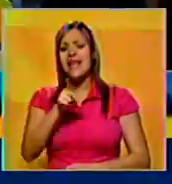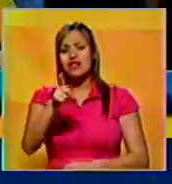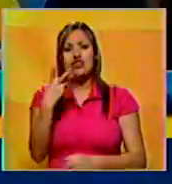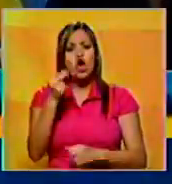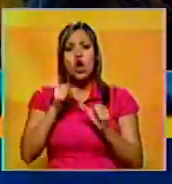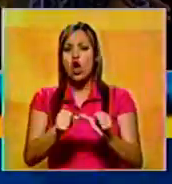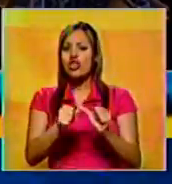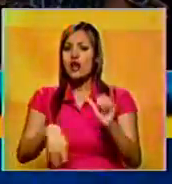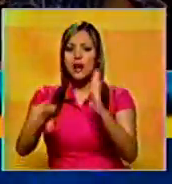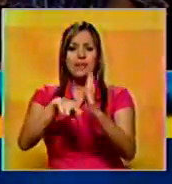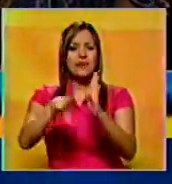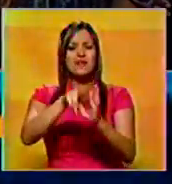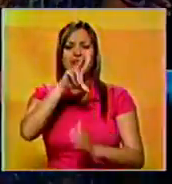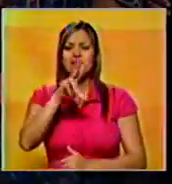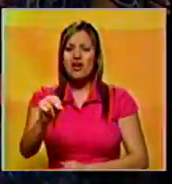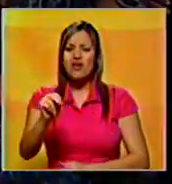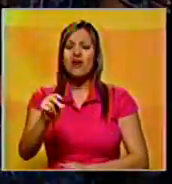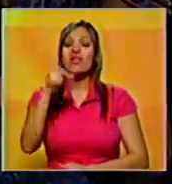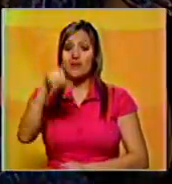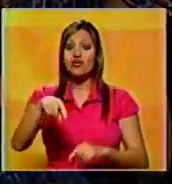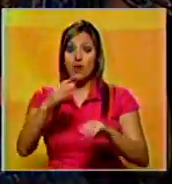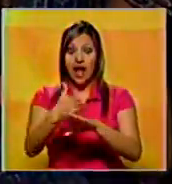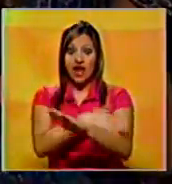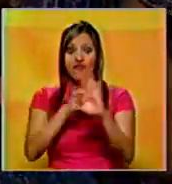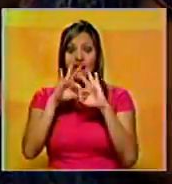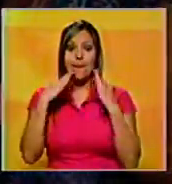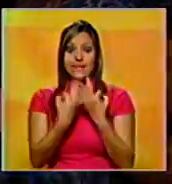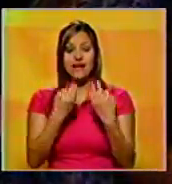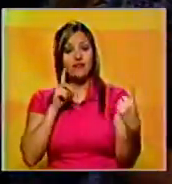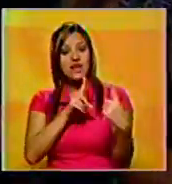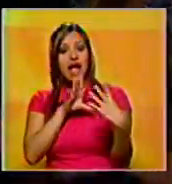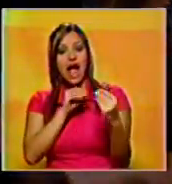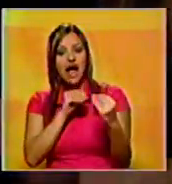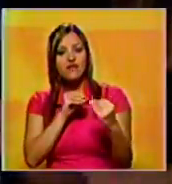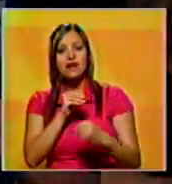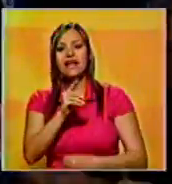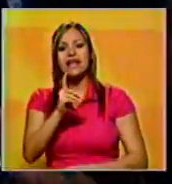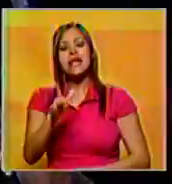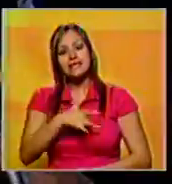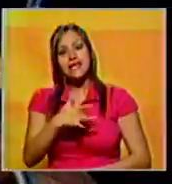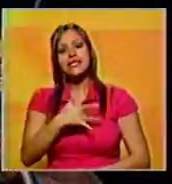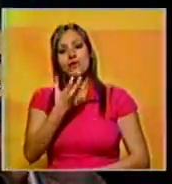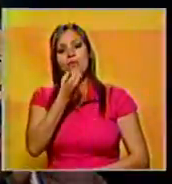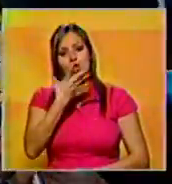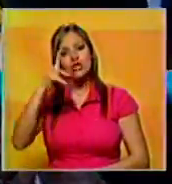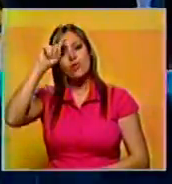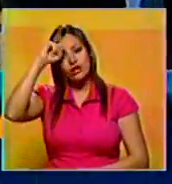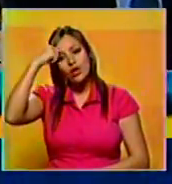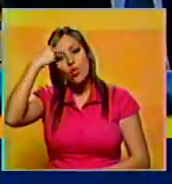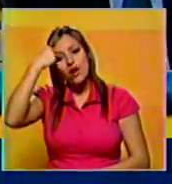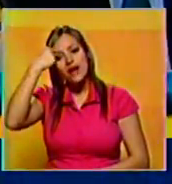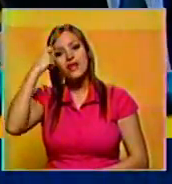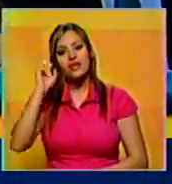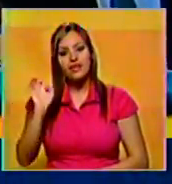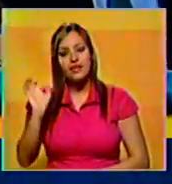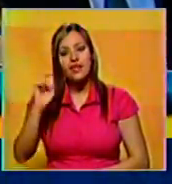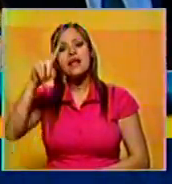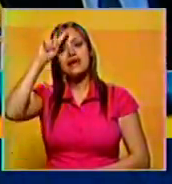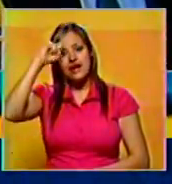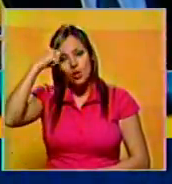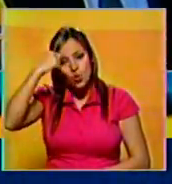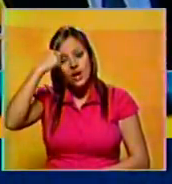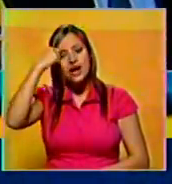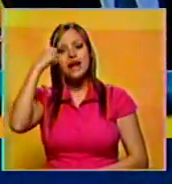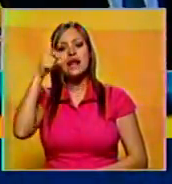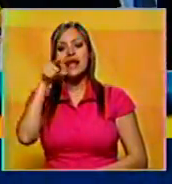sigan sucediendo. Estuvimos hablando también con la familia y la familia siente que es la forma más bonita de recordarlo, recordarla